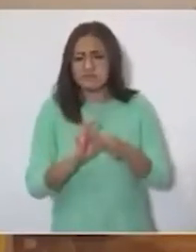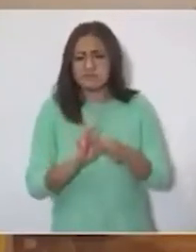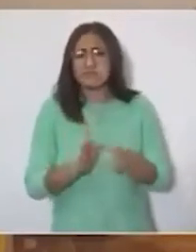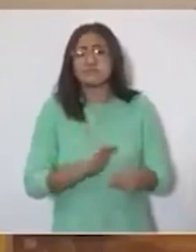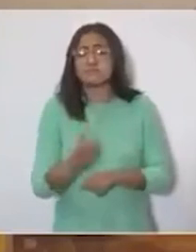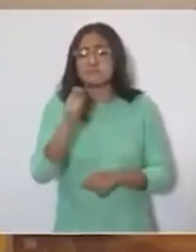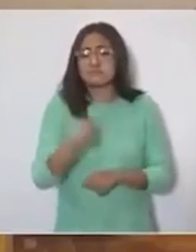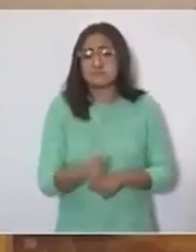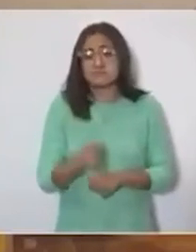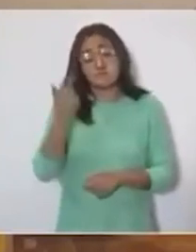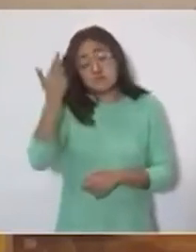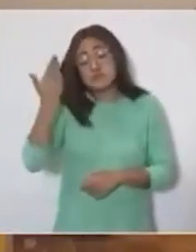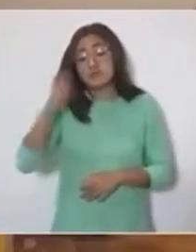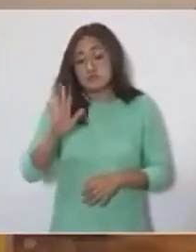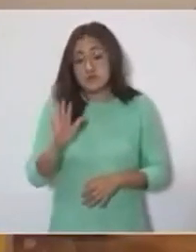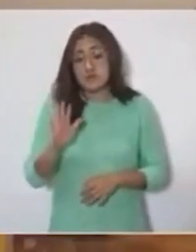según